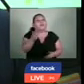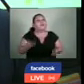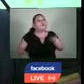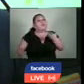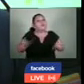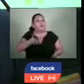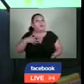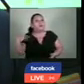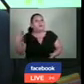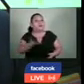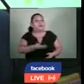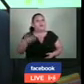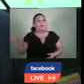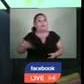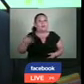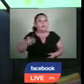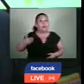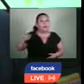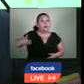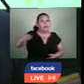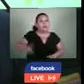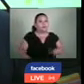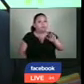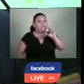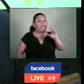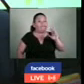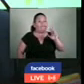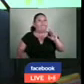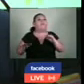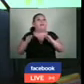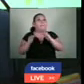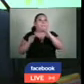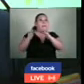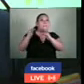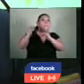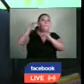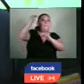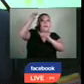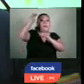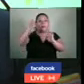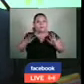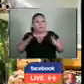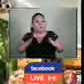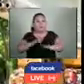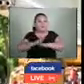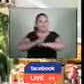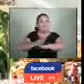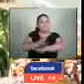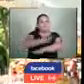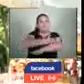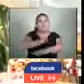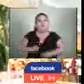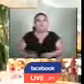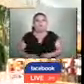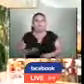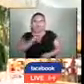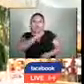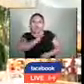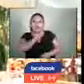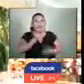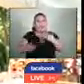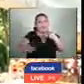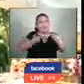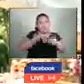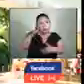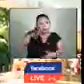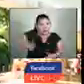necesitando alrededor de tres años para volver a recuperar los niveles que teníamos previo a la pandemia. Velázquez también dijo que antes de que